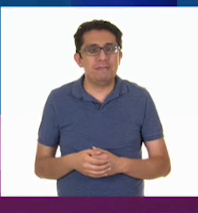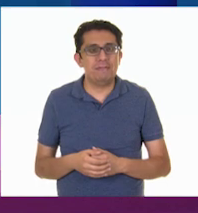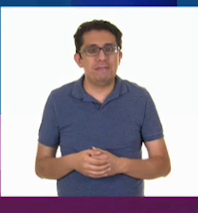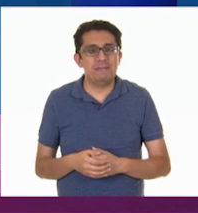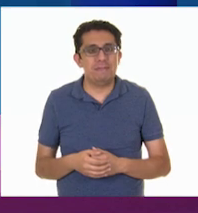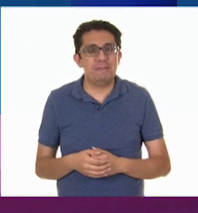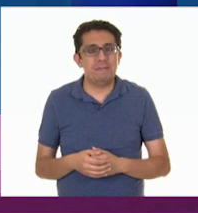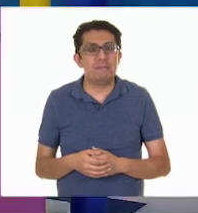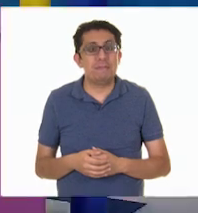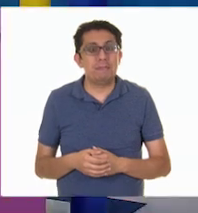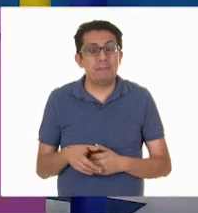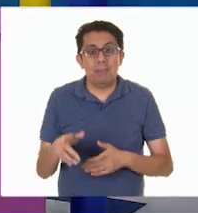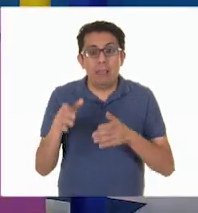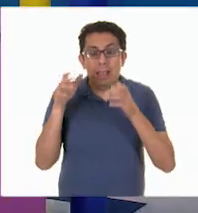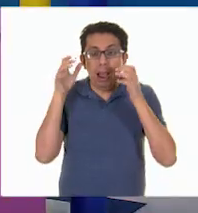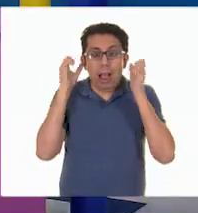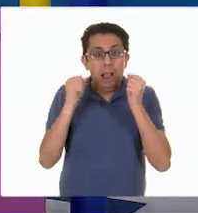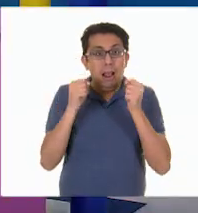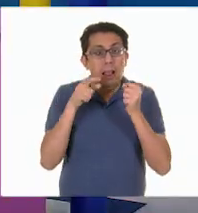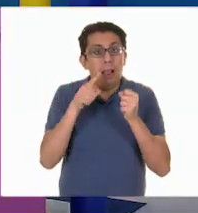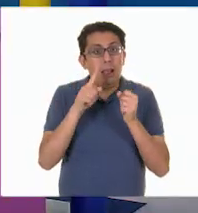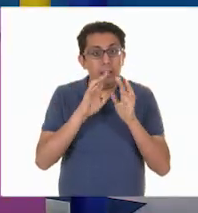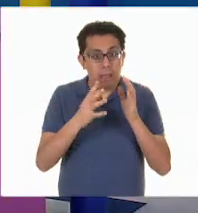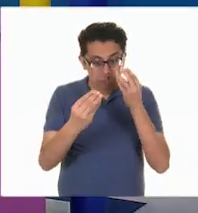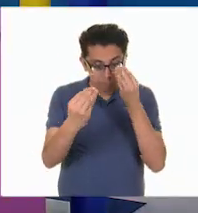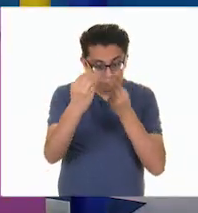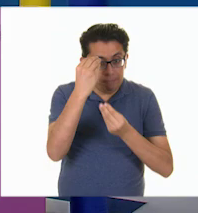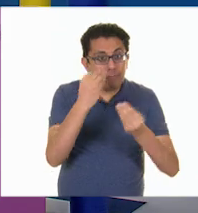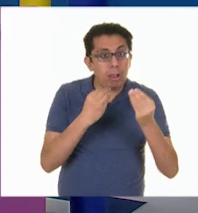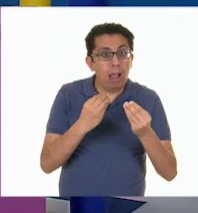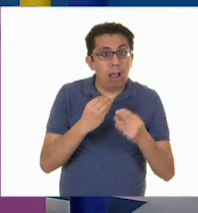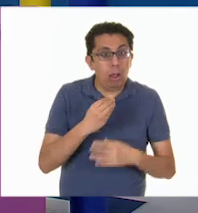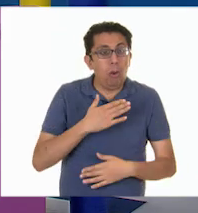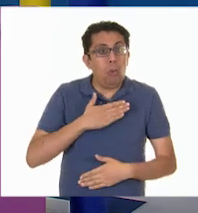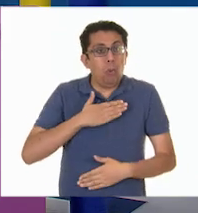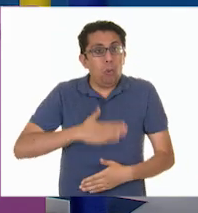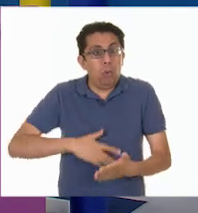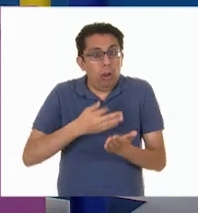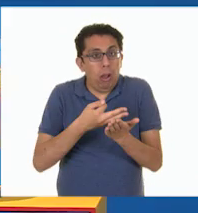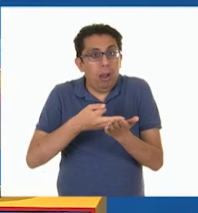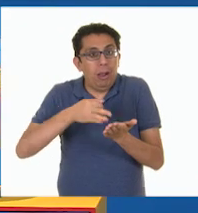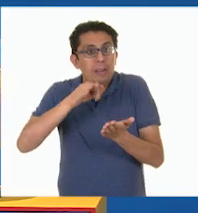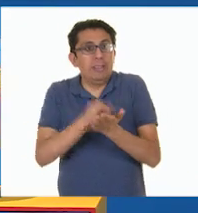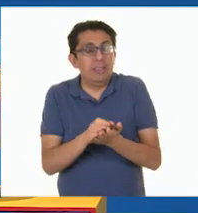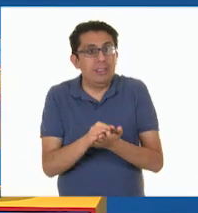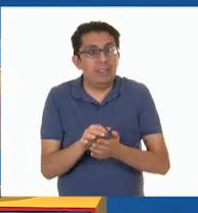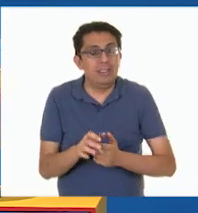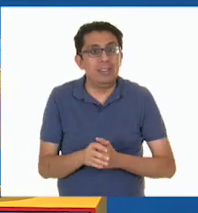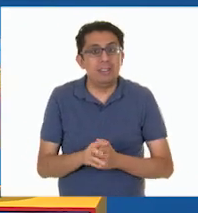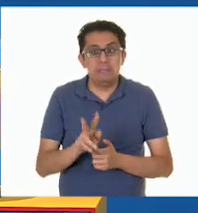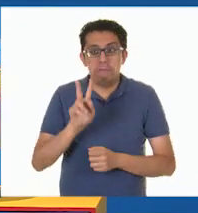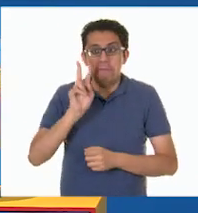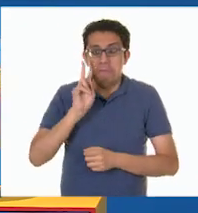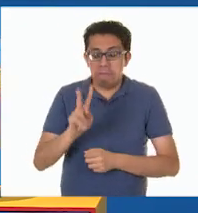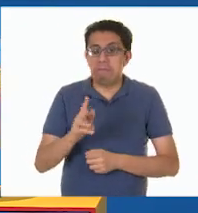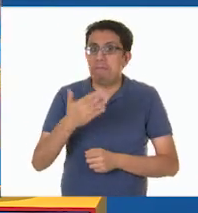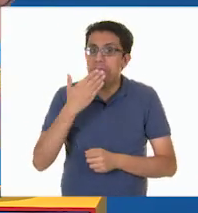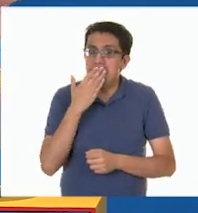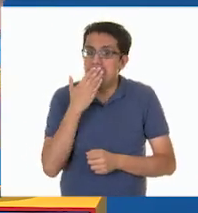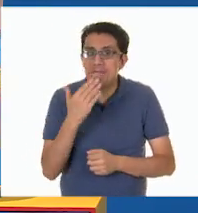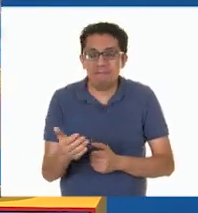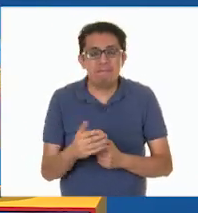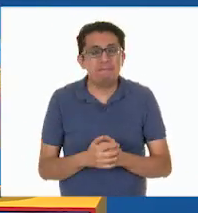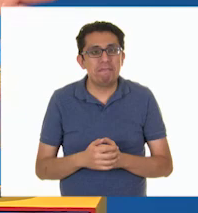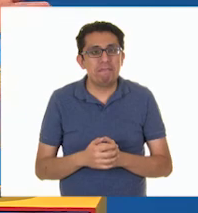¡Ay! ¡Ale! ¡Vienes preparada como la superjusticia! ¡Wow! Te ves muy bien. Pero